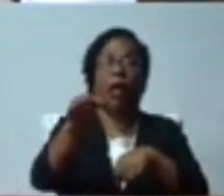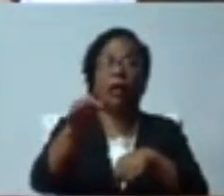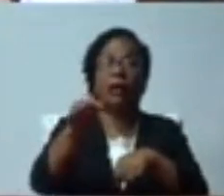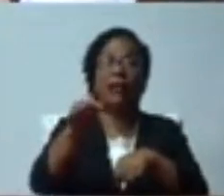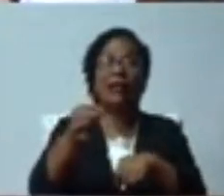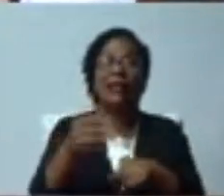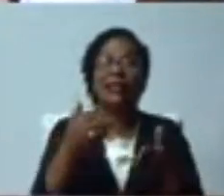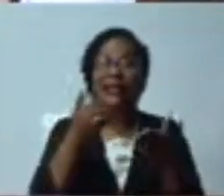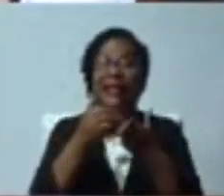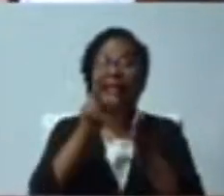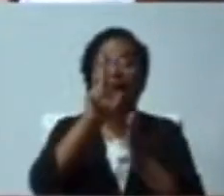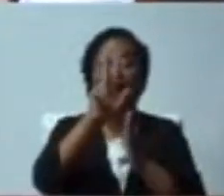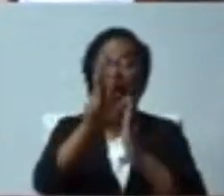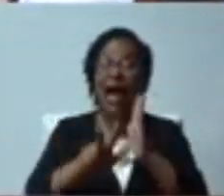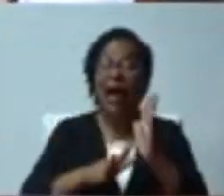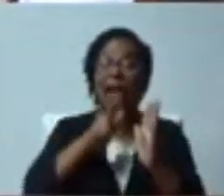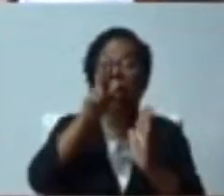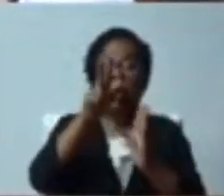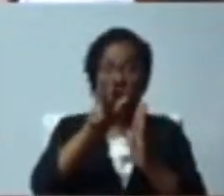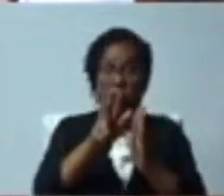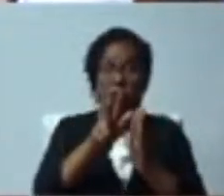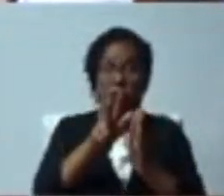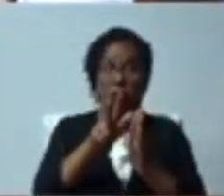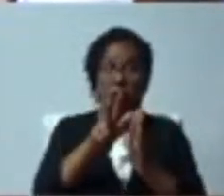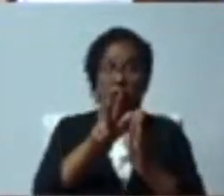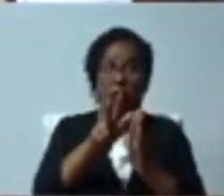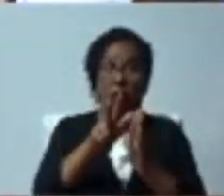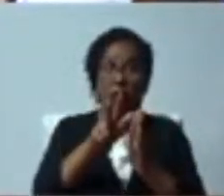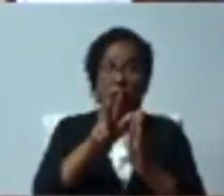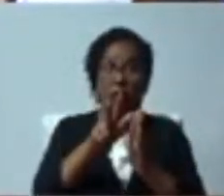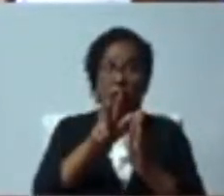cercano a 3 horas, además de eso,